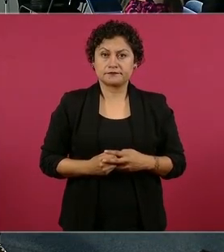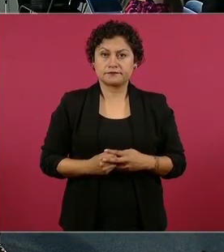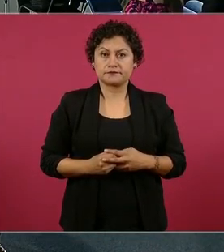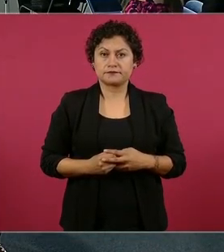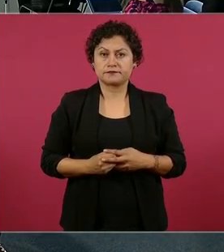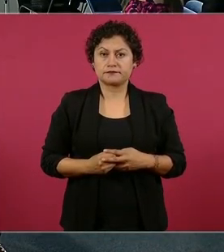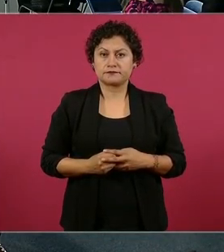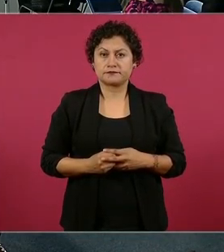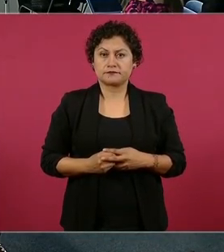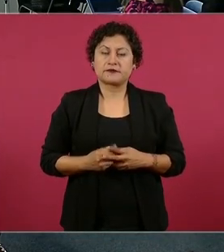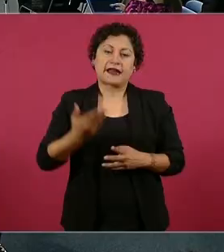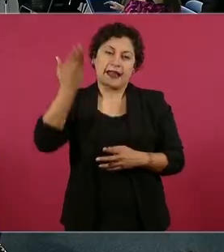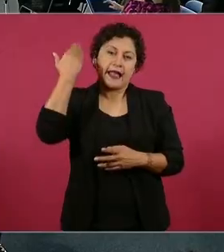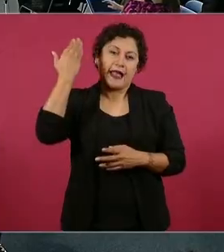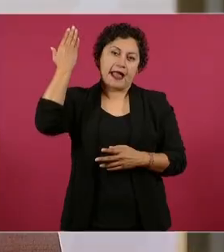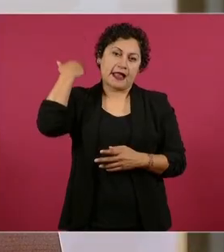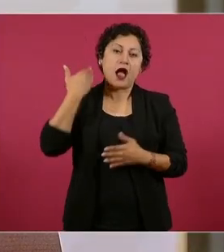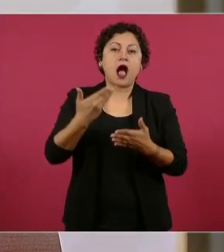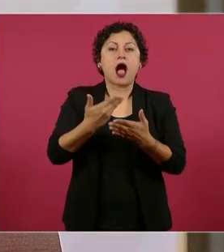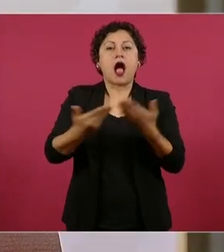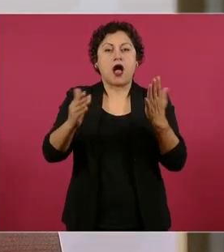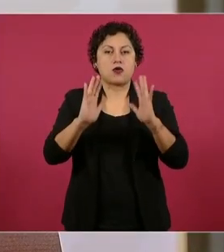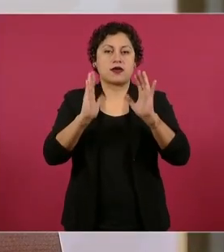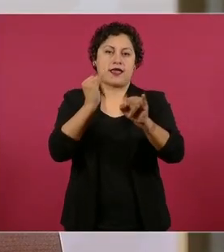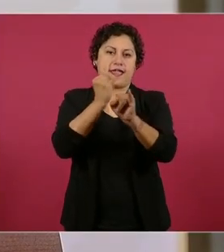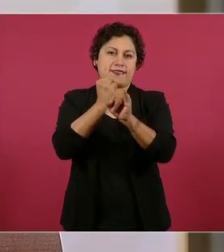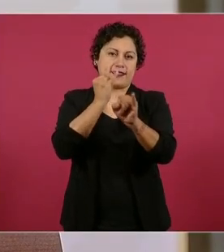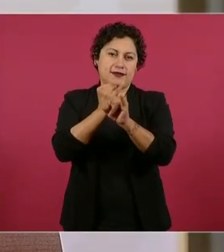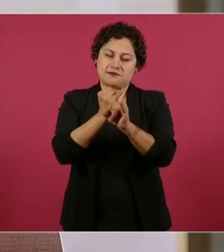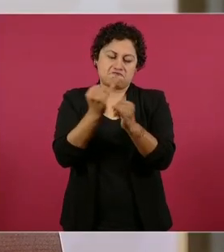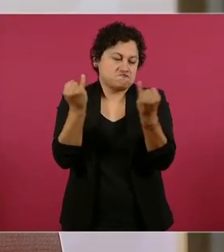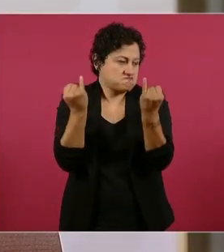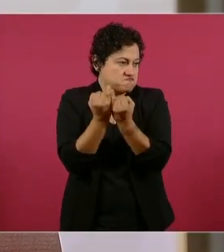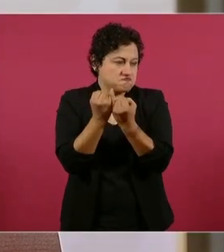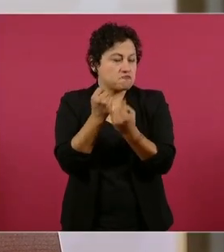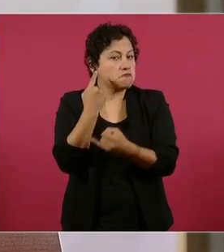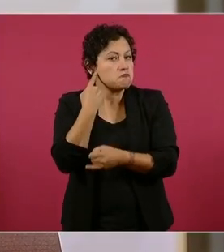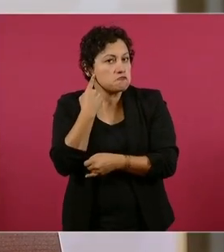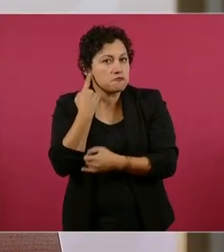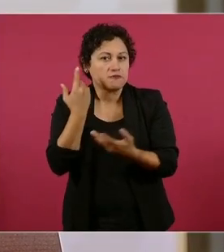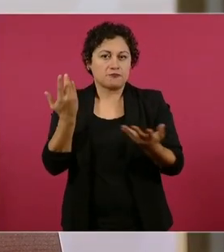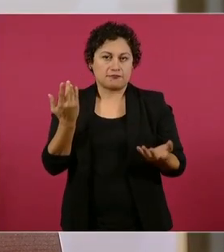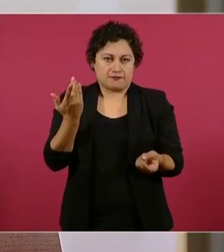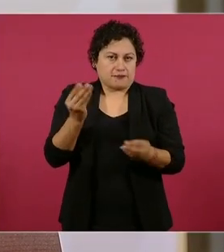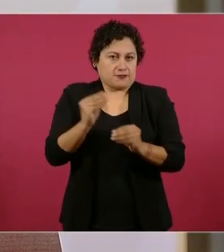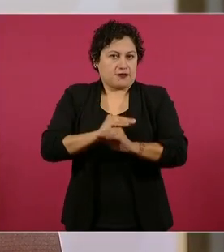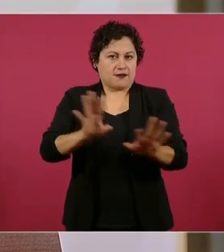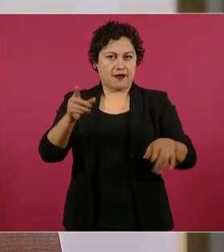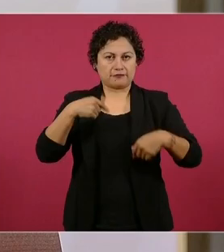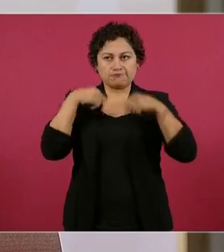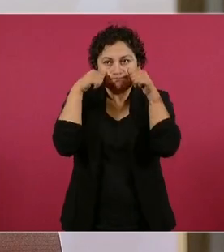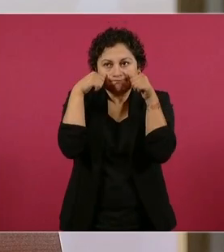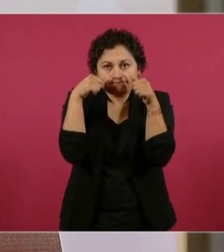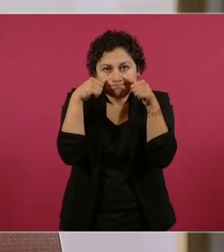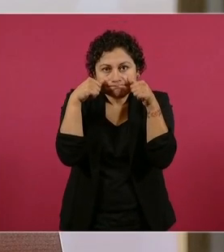por internet, pero sí voy a estar pendiente. ¿Cómo creen que no?